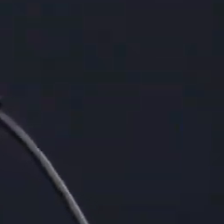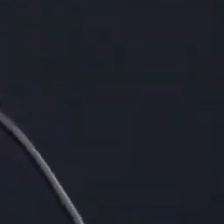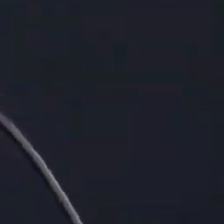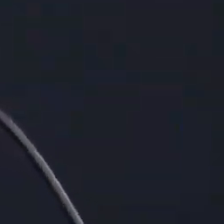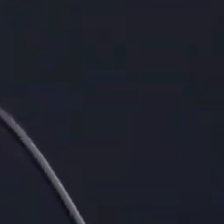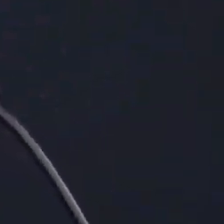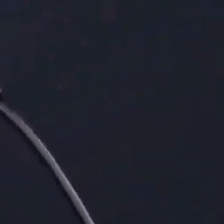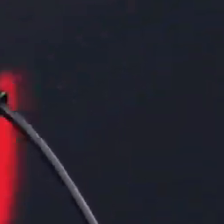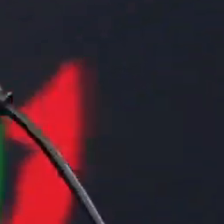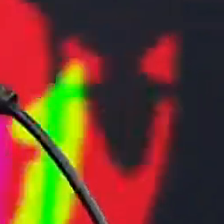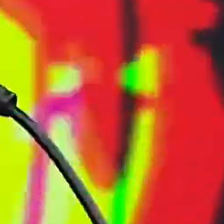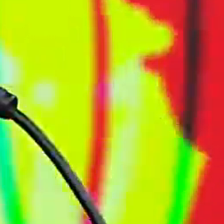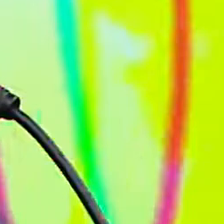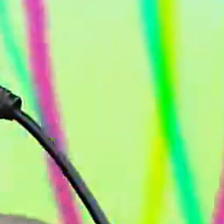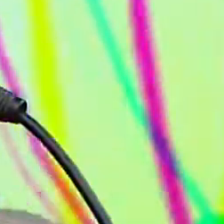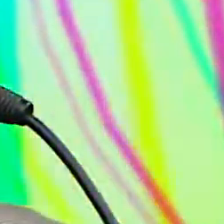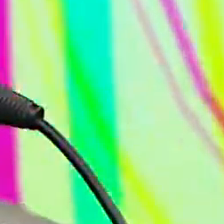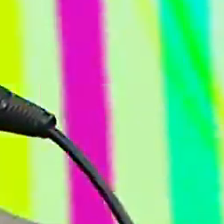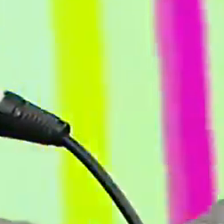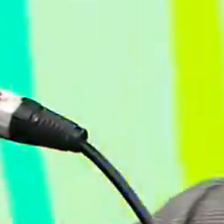trajo en su vuelo una